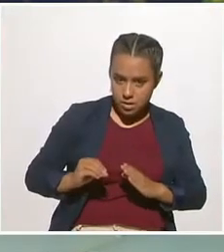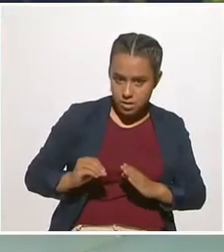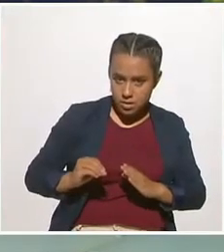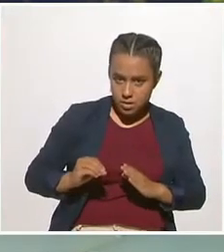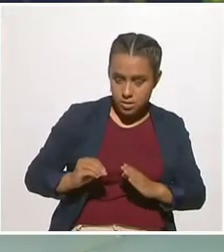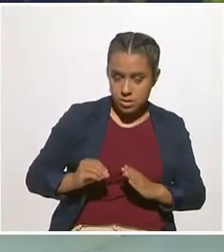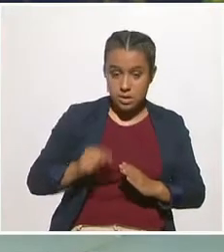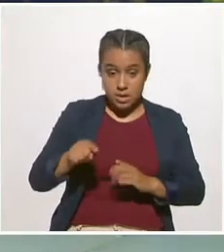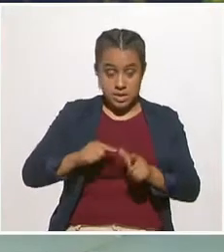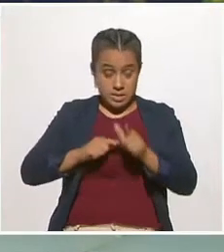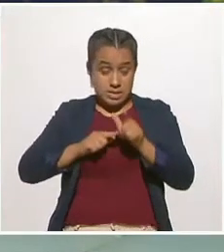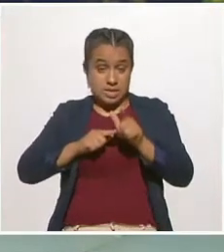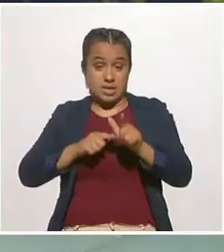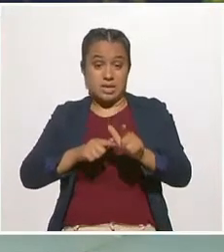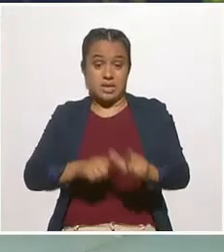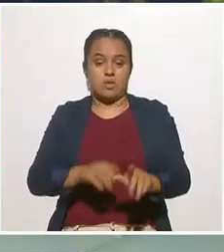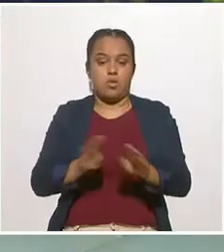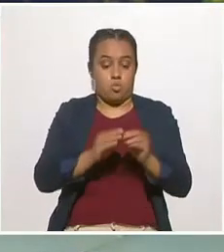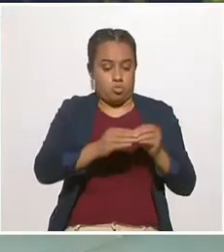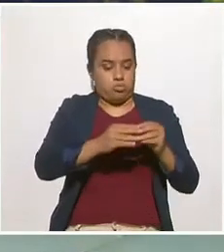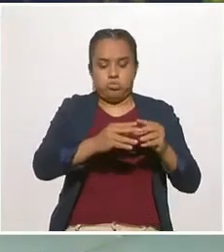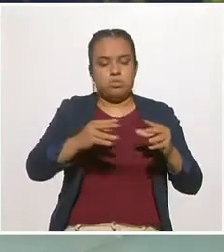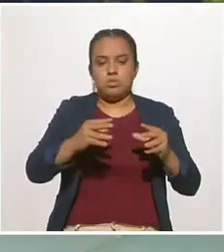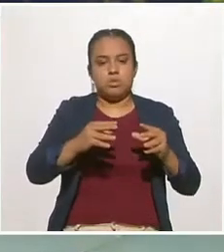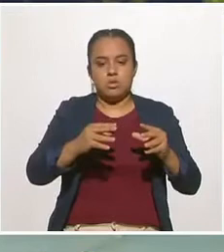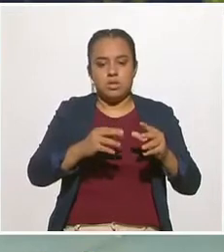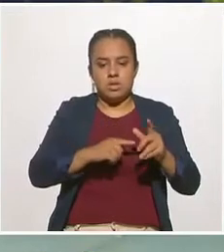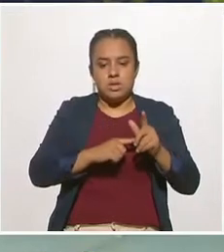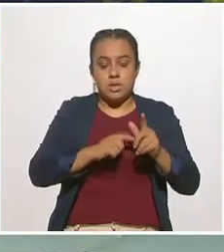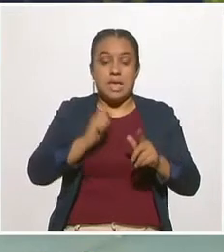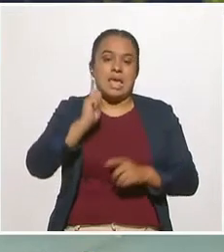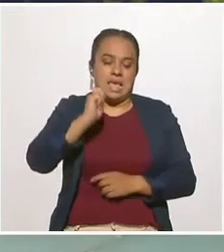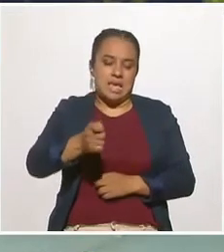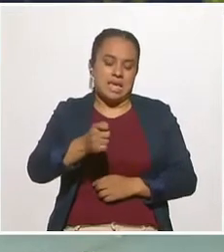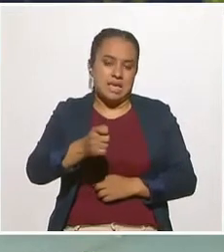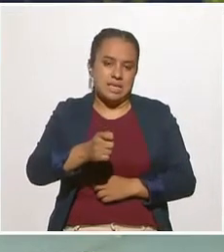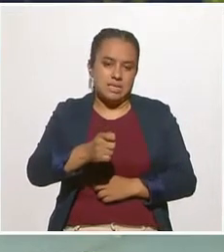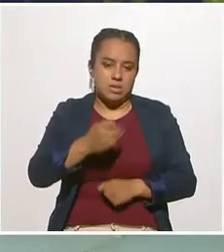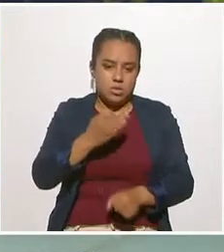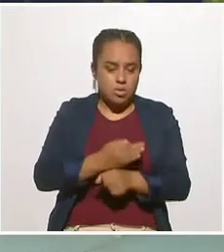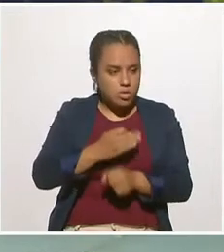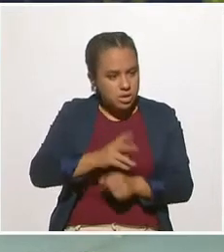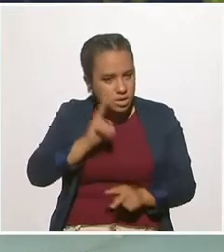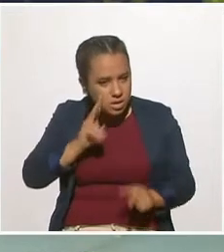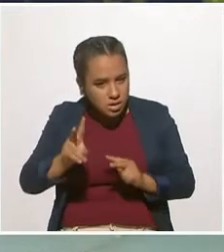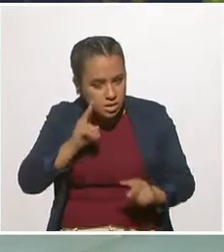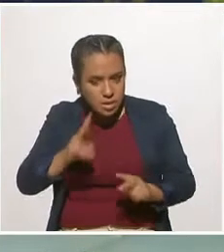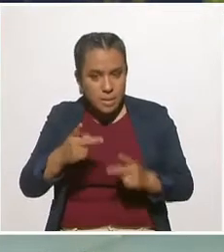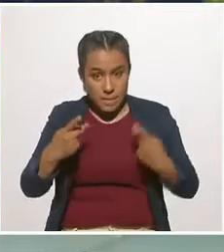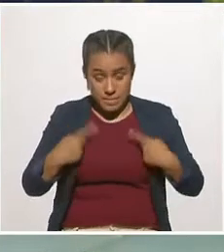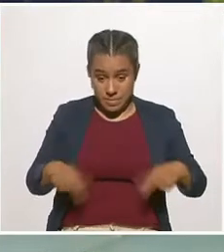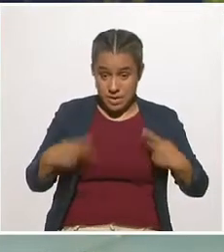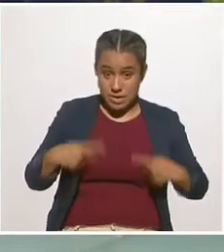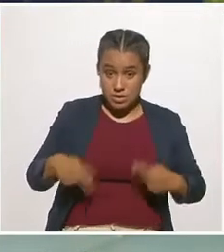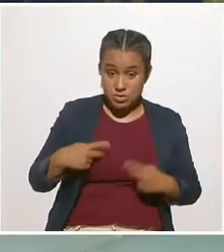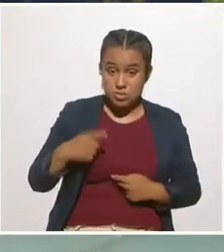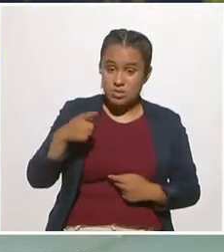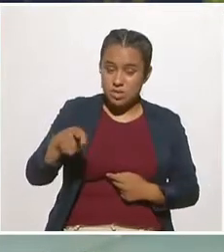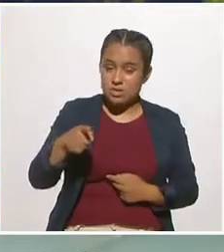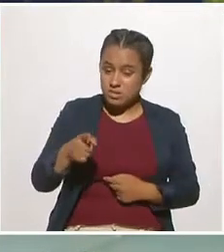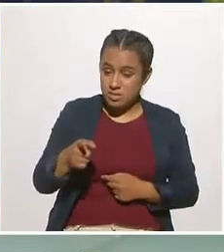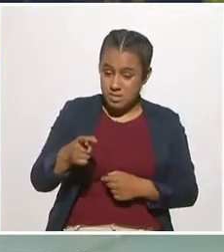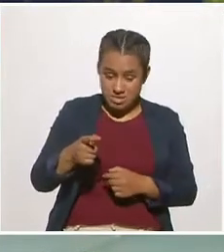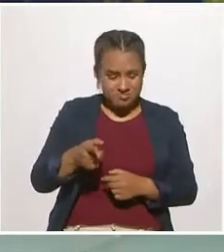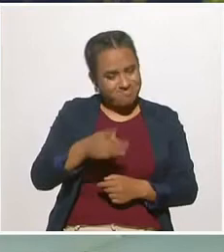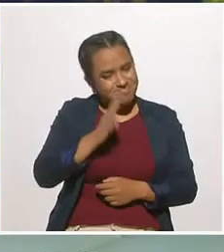proceso inflamatorio que finalmente es una de las consecuencias que estamos viendo en las personas que tienen un mal pronóstico por la enfermedad de